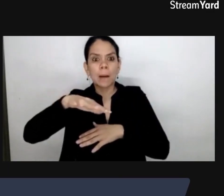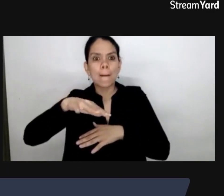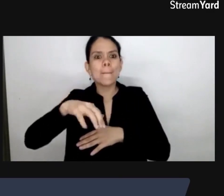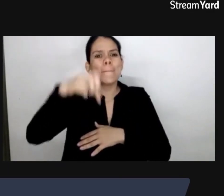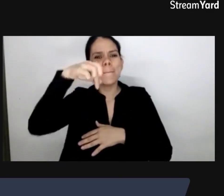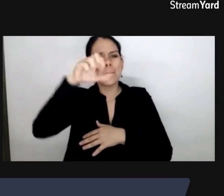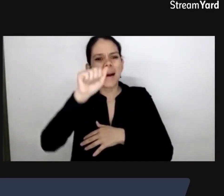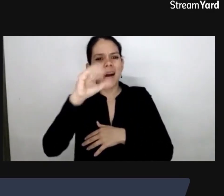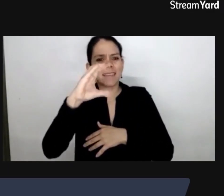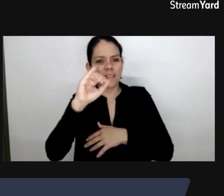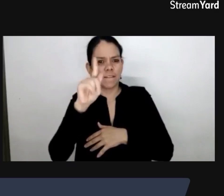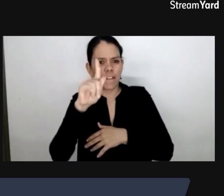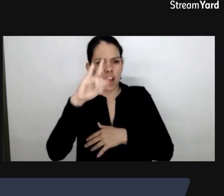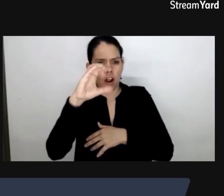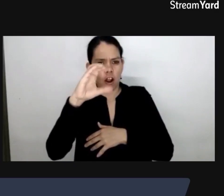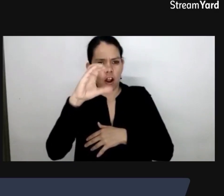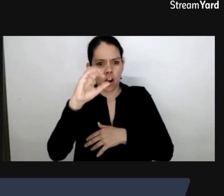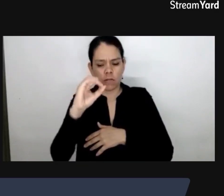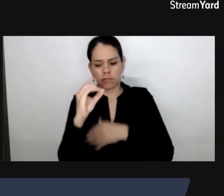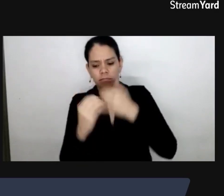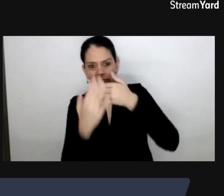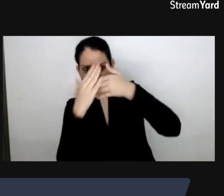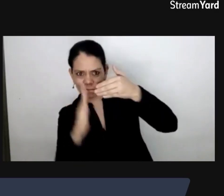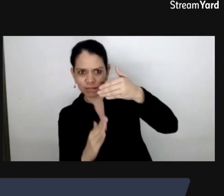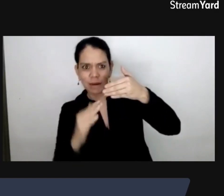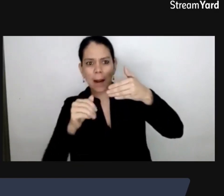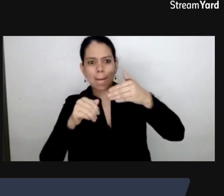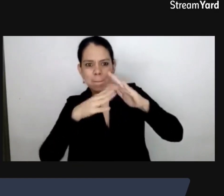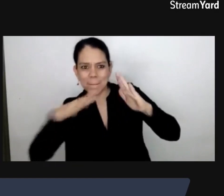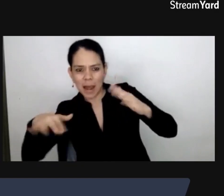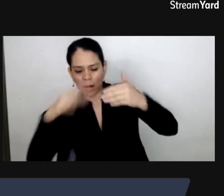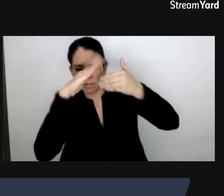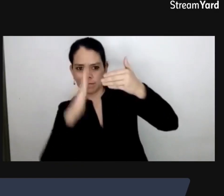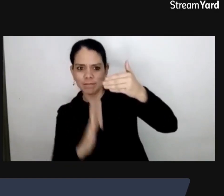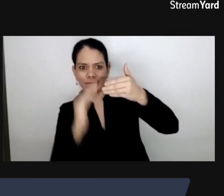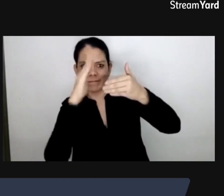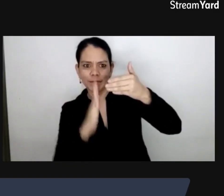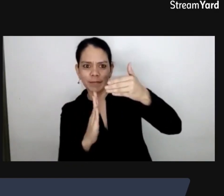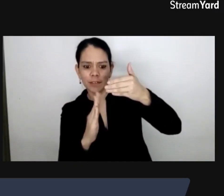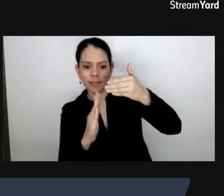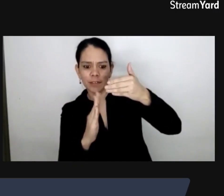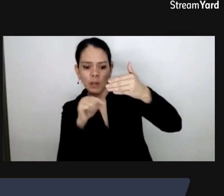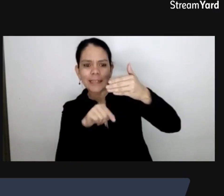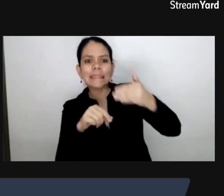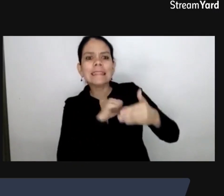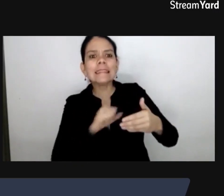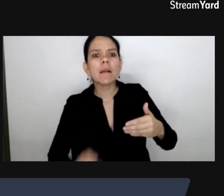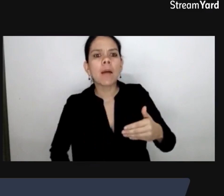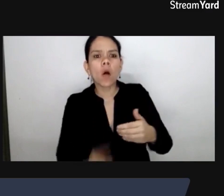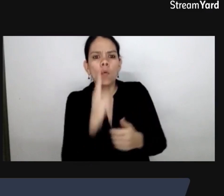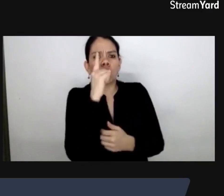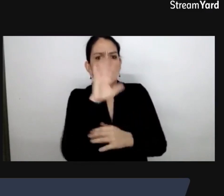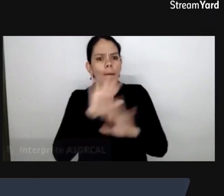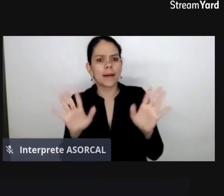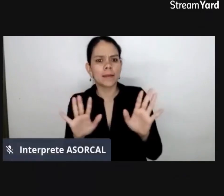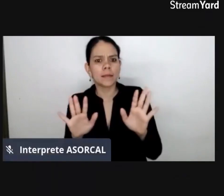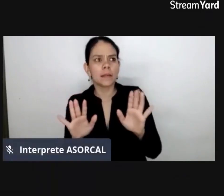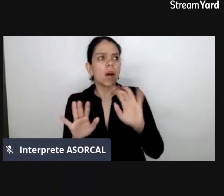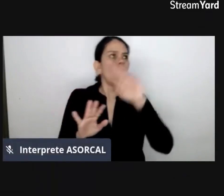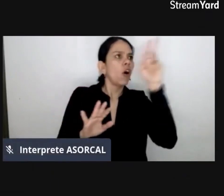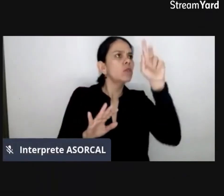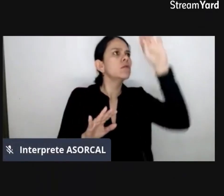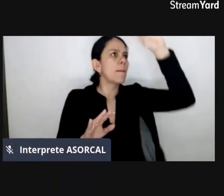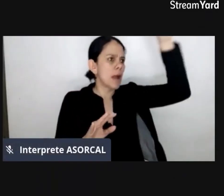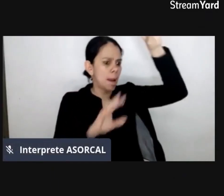otros 6 países de América Central, tienen costa sobre los 2 océanos, salvo Belice. Belice tiene costa sobre el